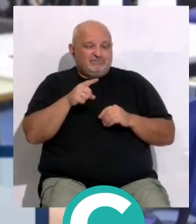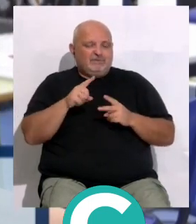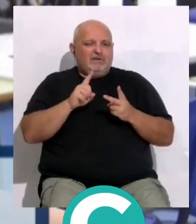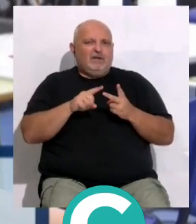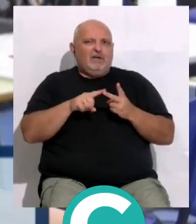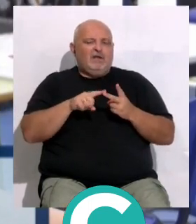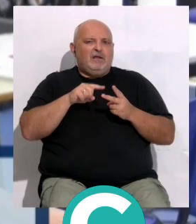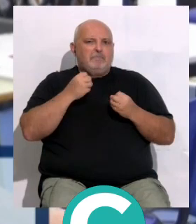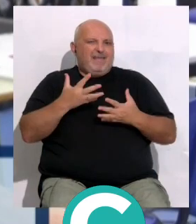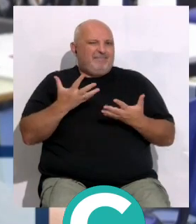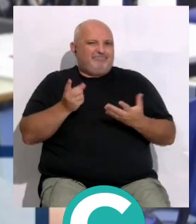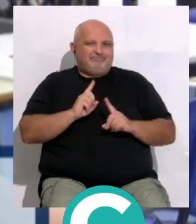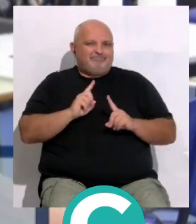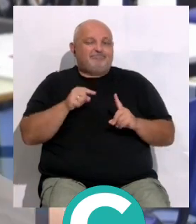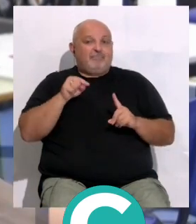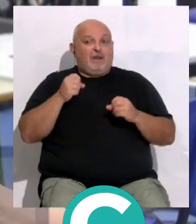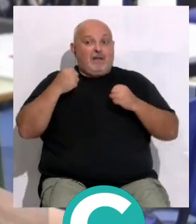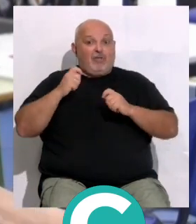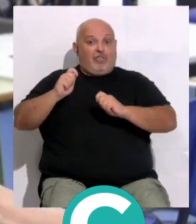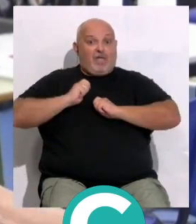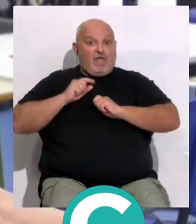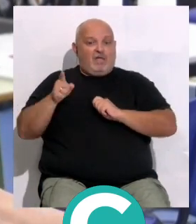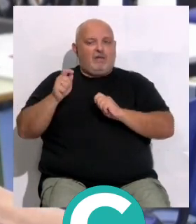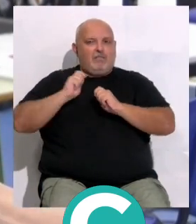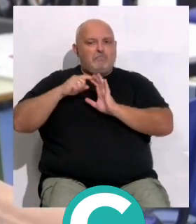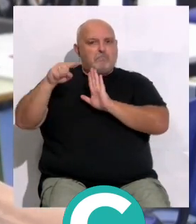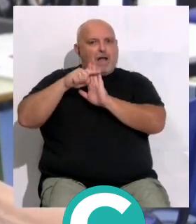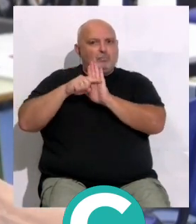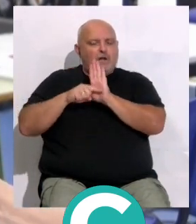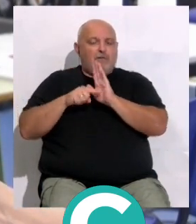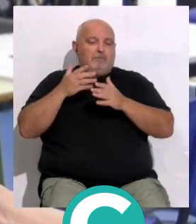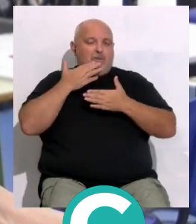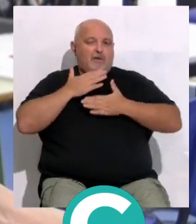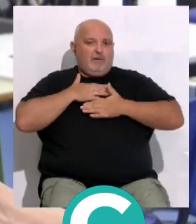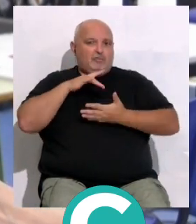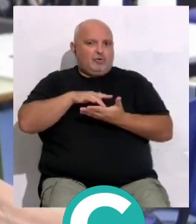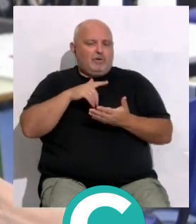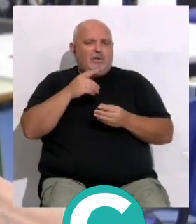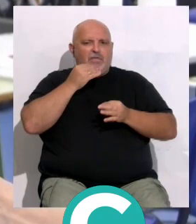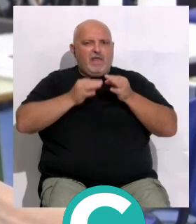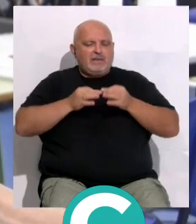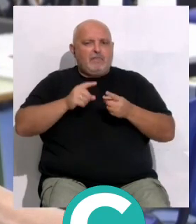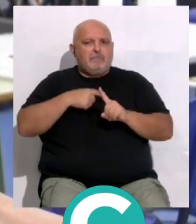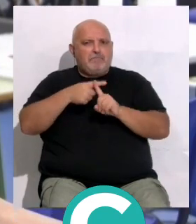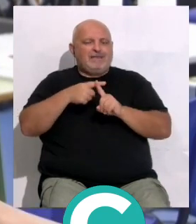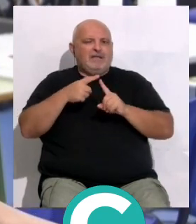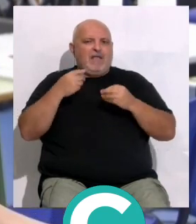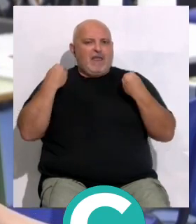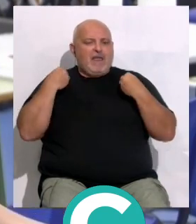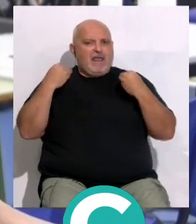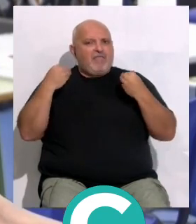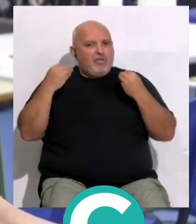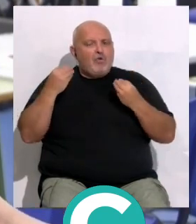nos encontramos bien, y con este ejercicio y esta, bueno, en mi caso me tocó dieta y ejercicio, pues